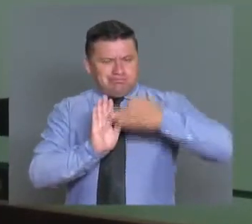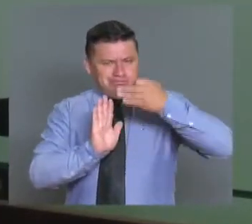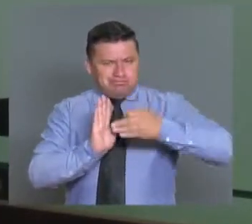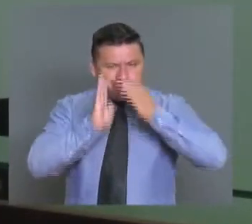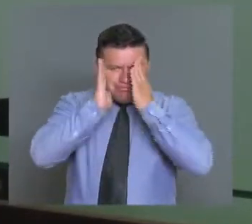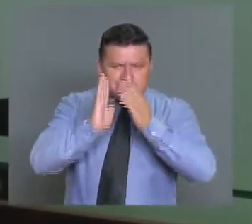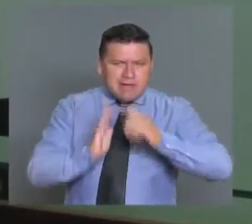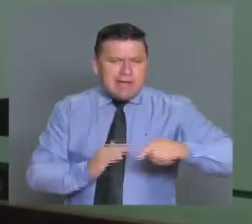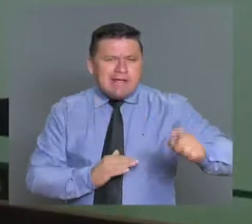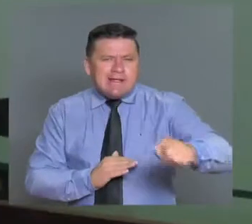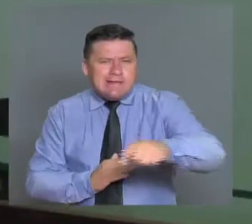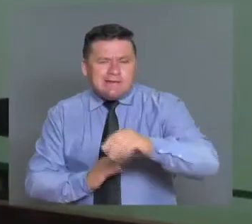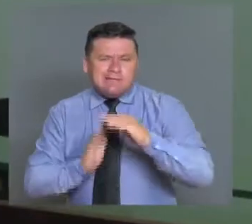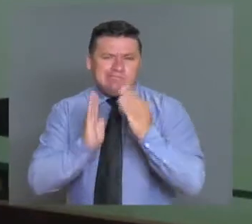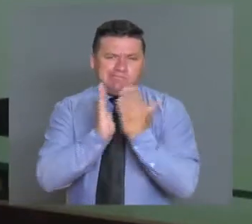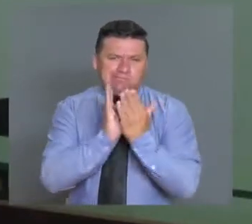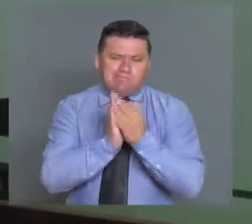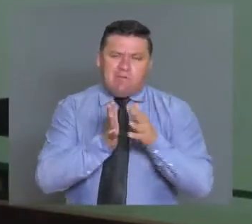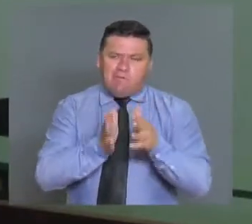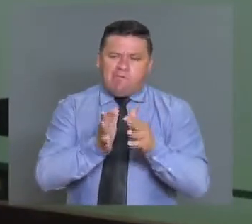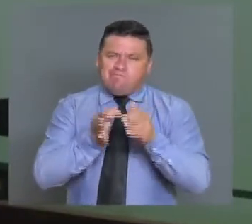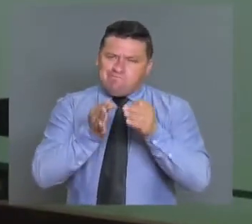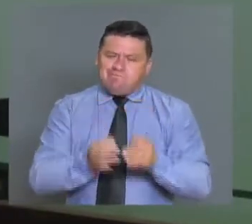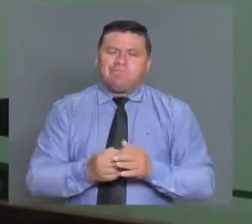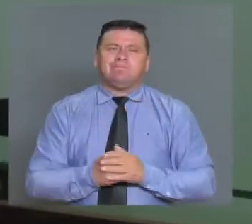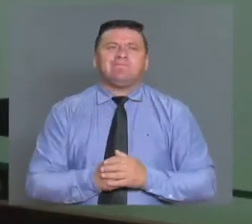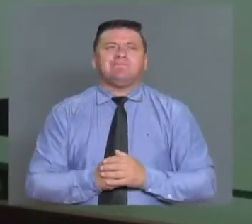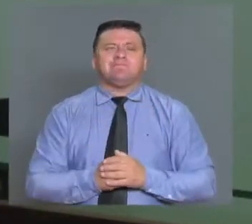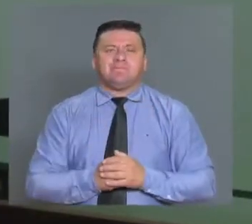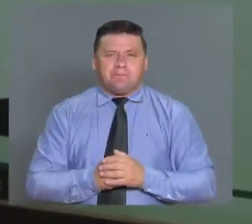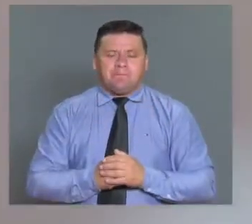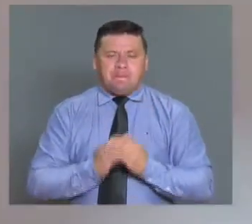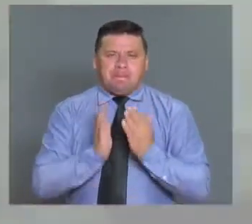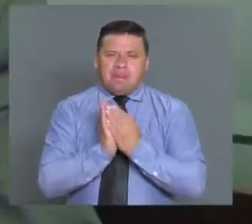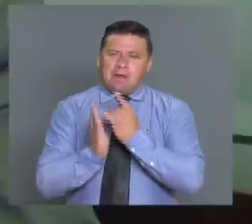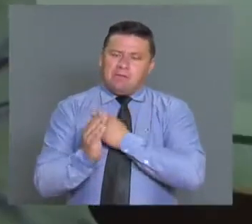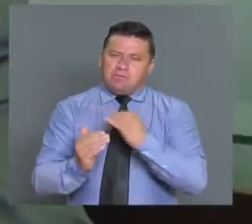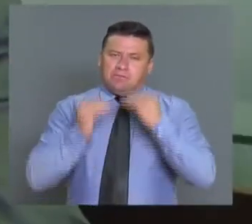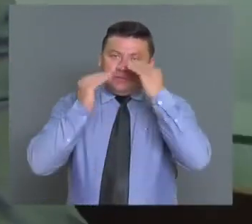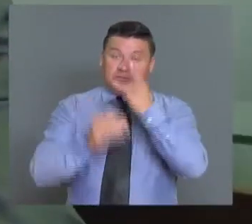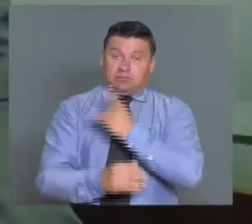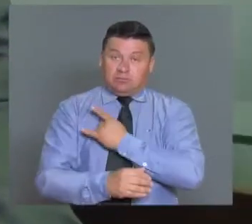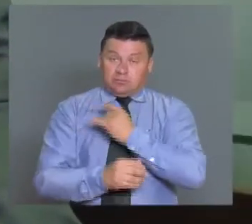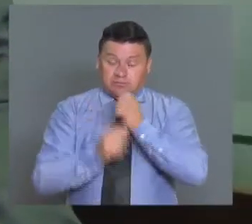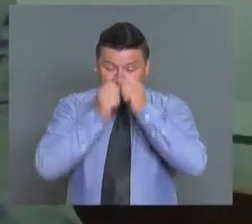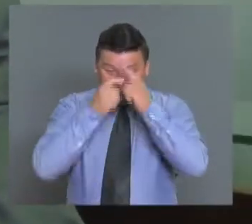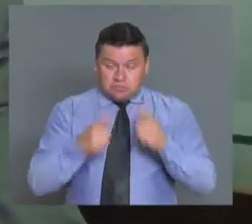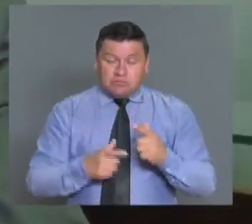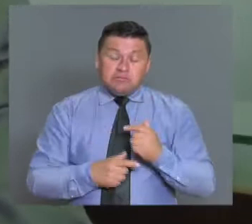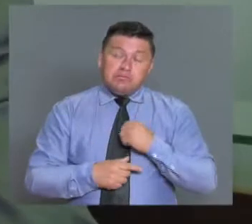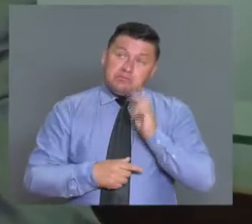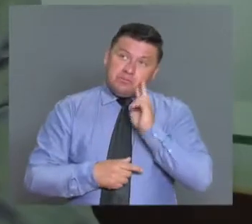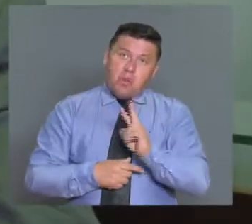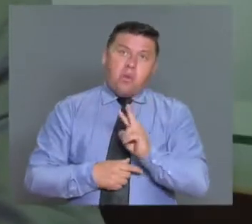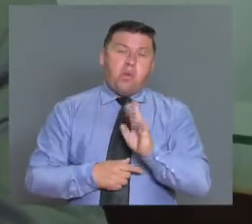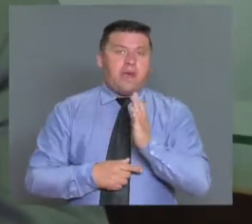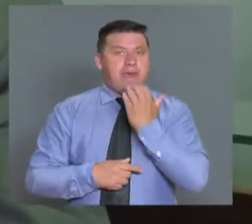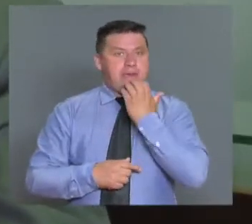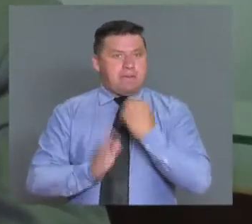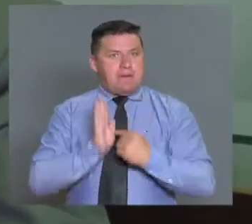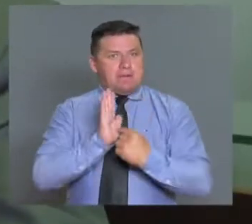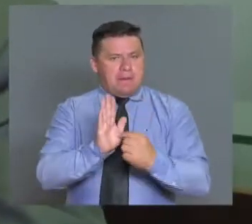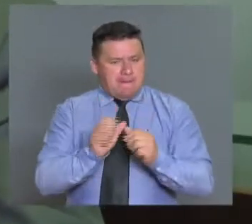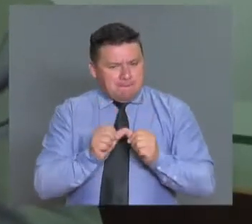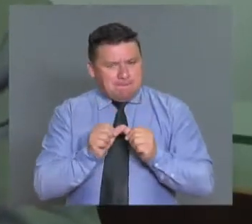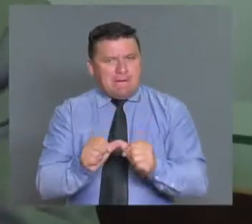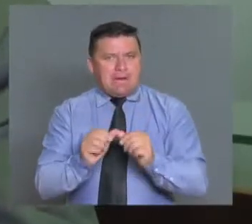atender una necesidad de educación, de formación, de educación superior. La universidad pública me parece que tiene que dar ejemplo